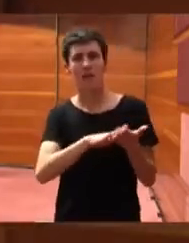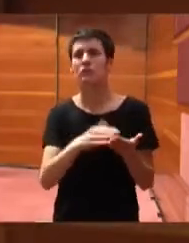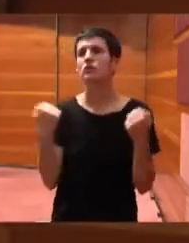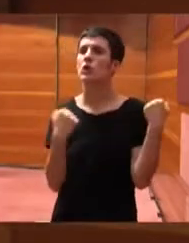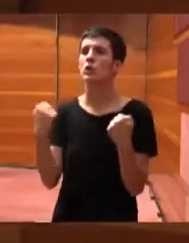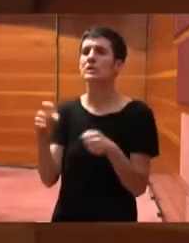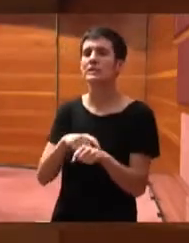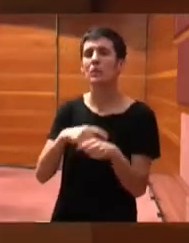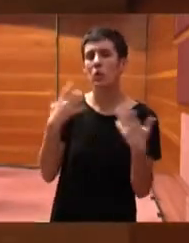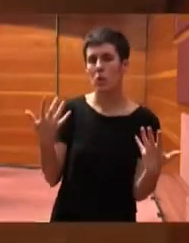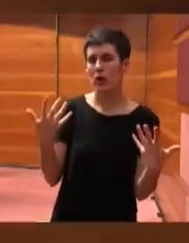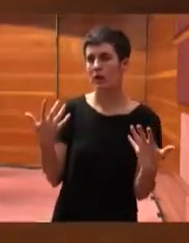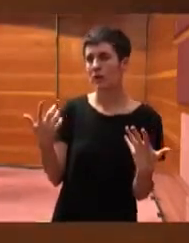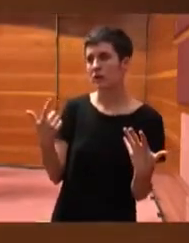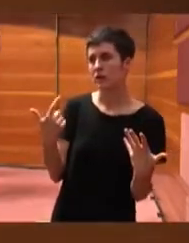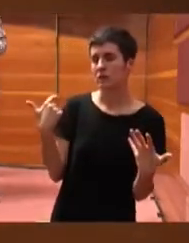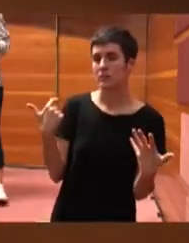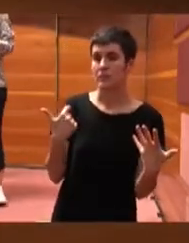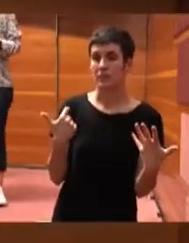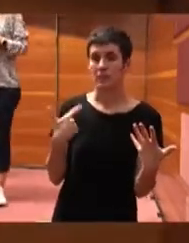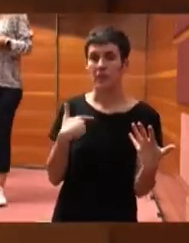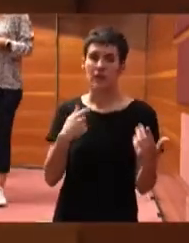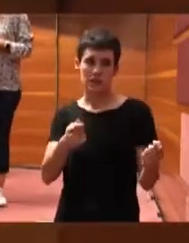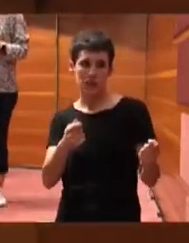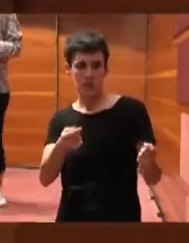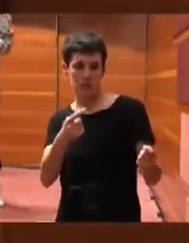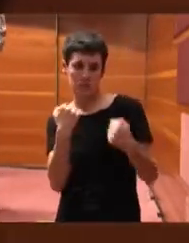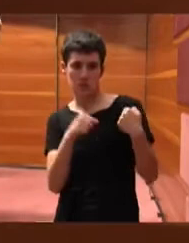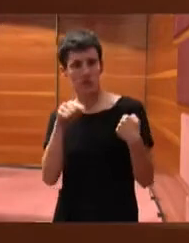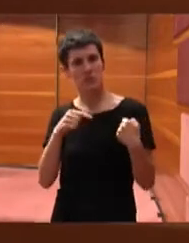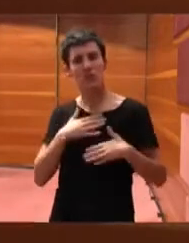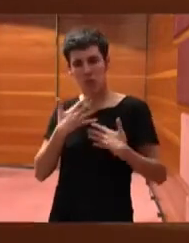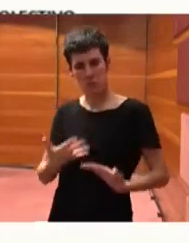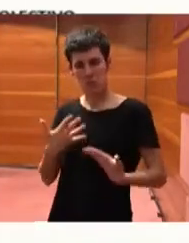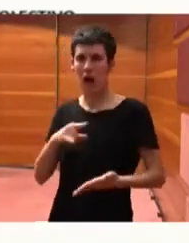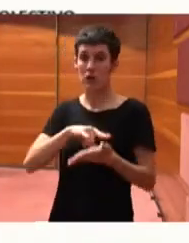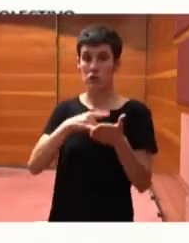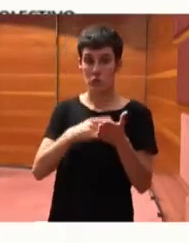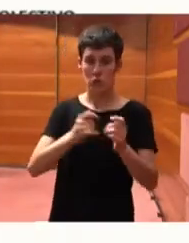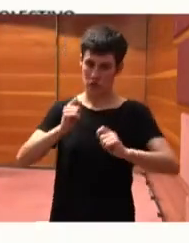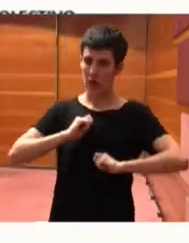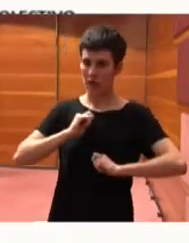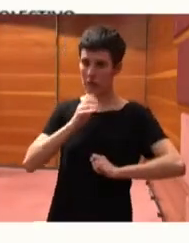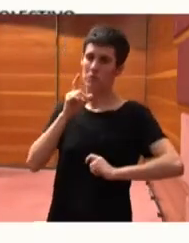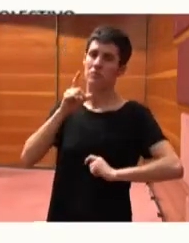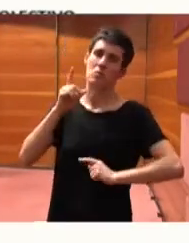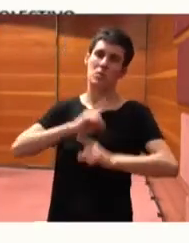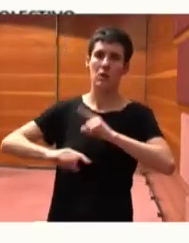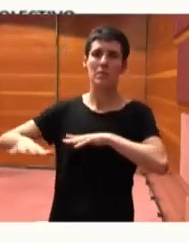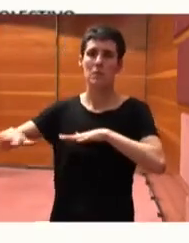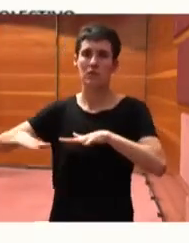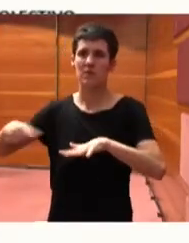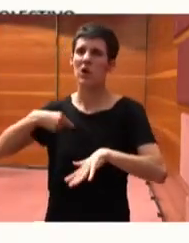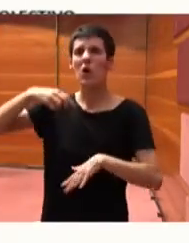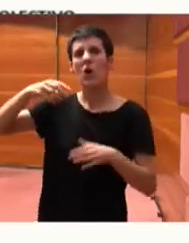coche? El que me da bienestar personal, me hace sentir mejor, me ha solucionado el problema de la movilidad, pero es que con un Mini me siento